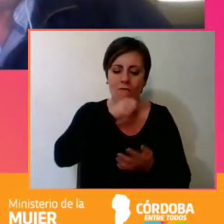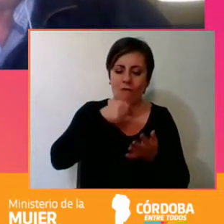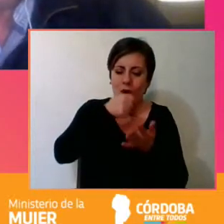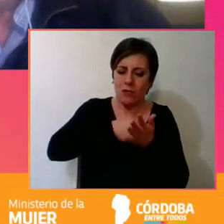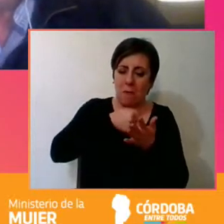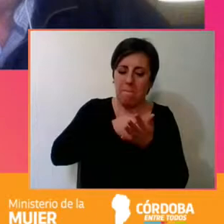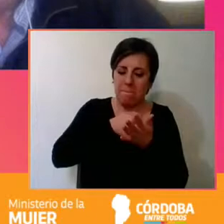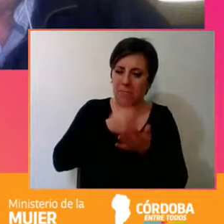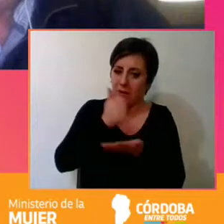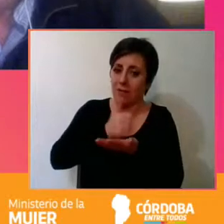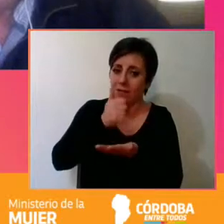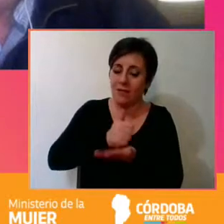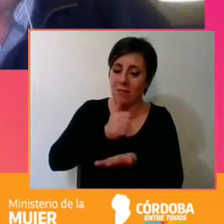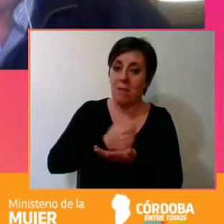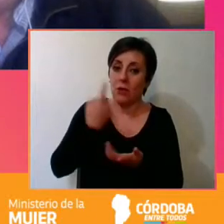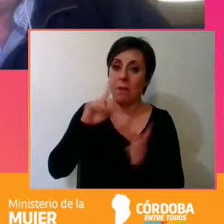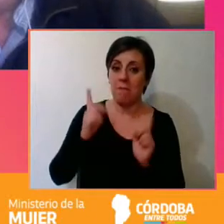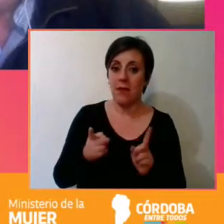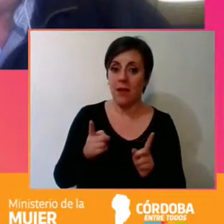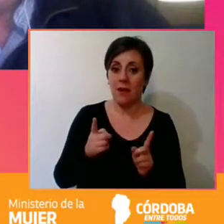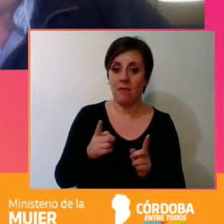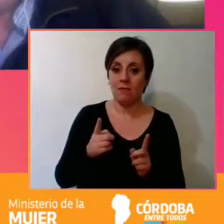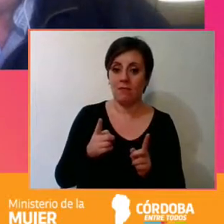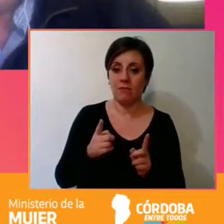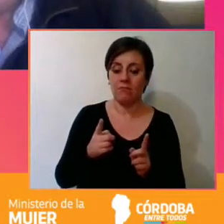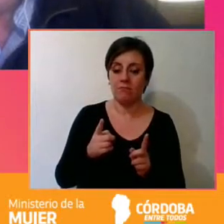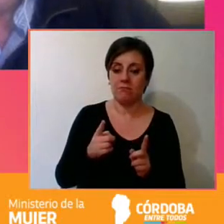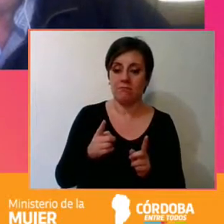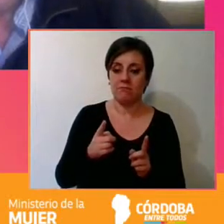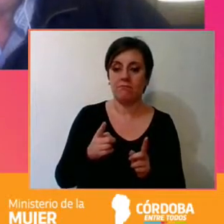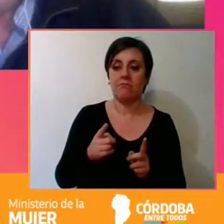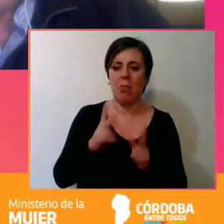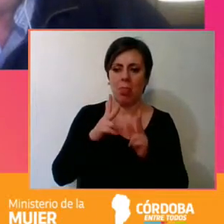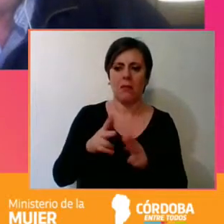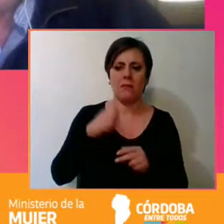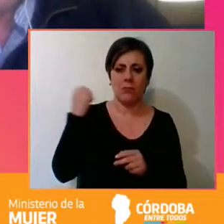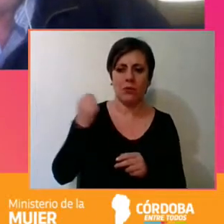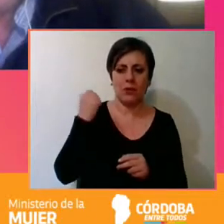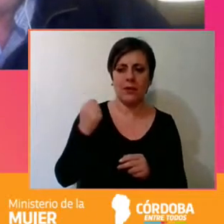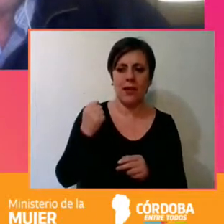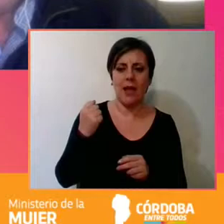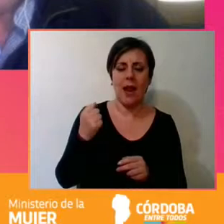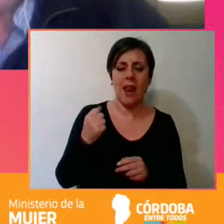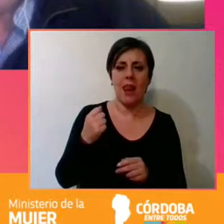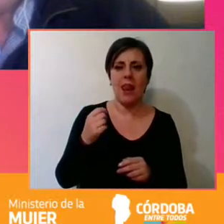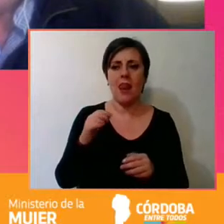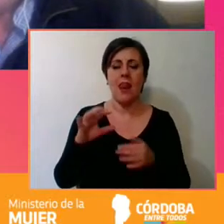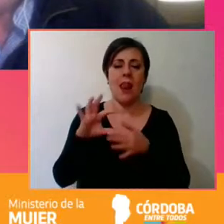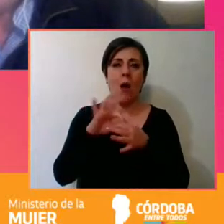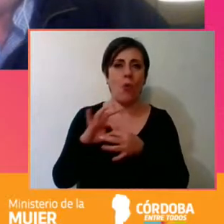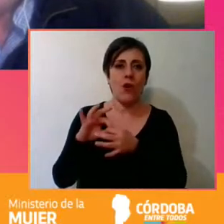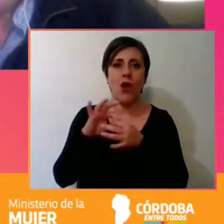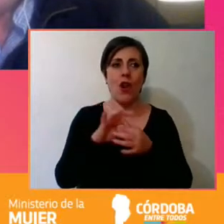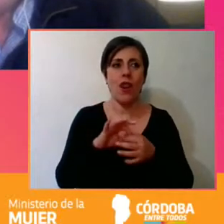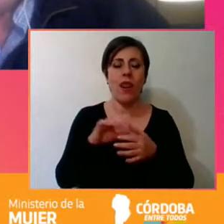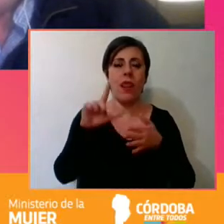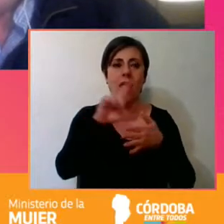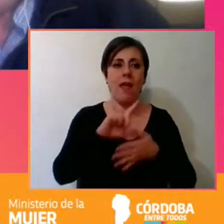participación, pero también destacar que la Unión Iberoamericana de Municipalistas